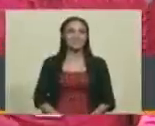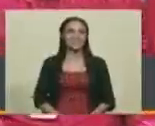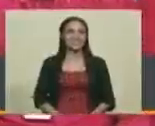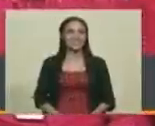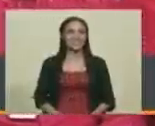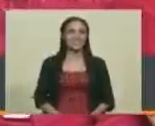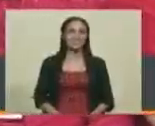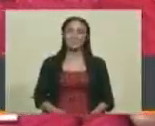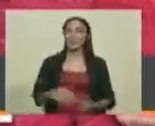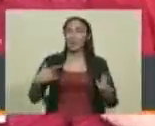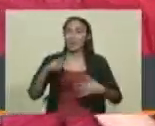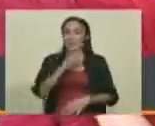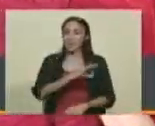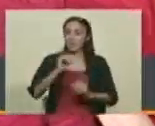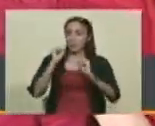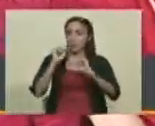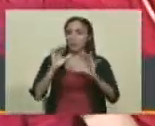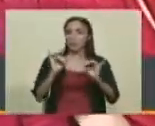Ese es el socialismo.